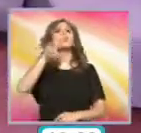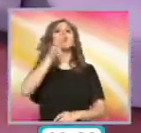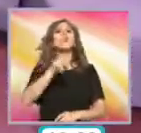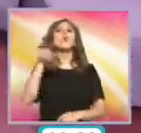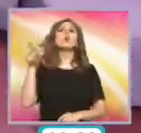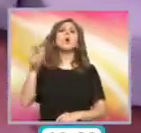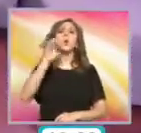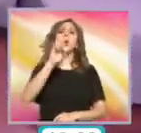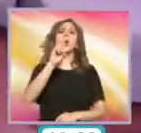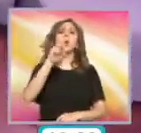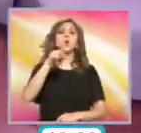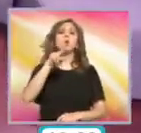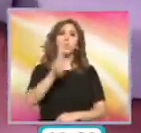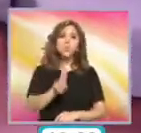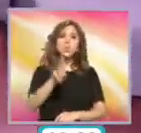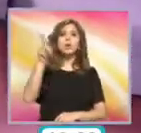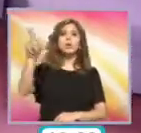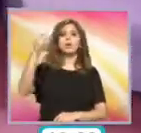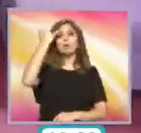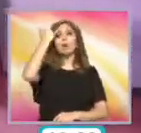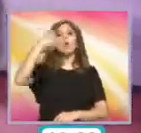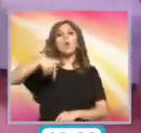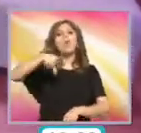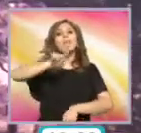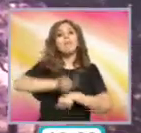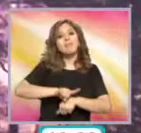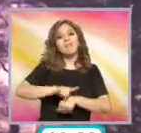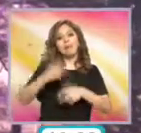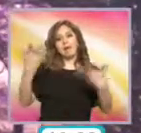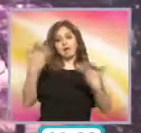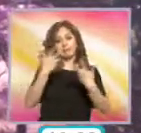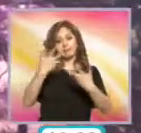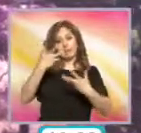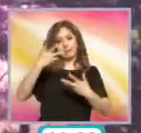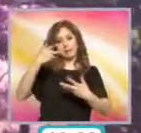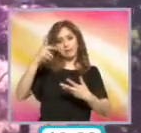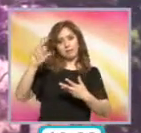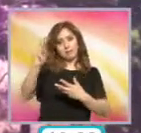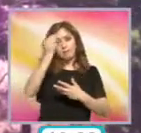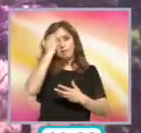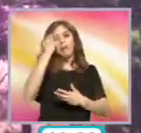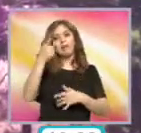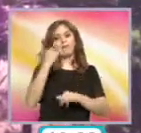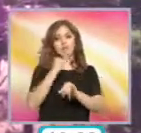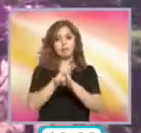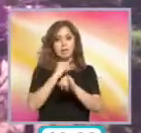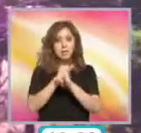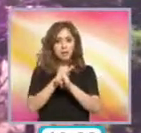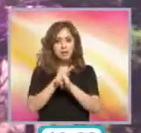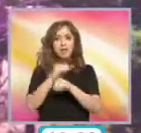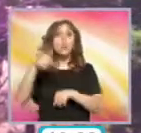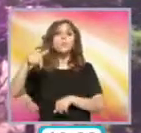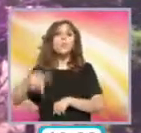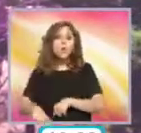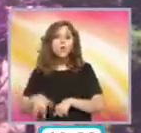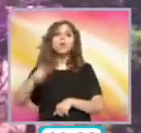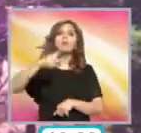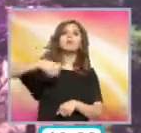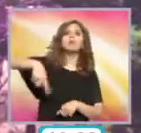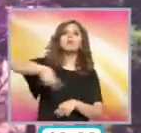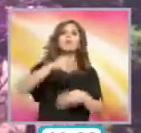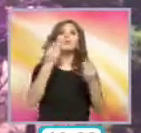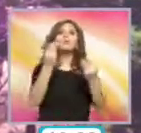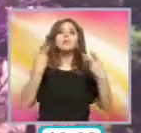hoy, este día, y a nivel mundial se llevan a cabo eventos en el que lo que hacemos es, más que además conmemorar, hacer